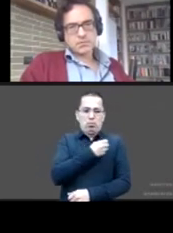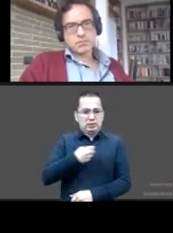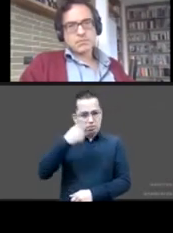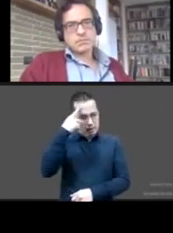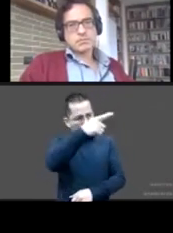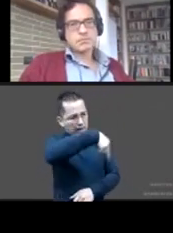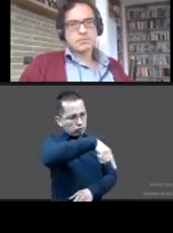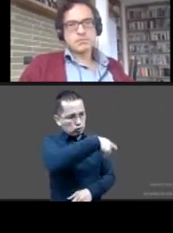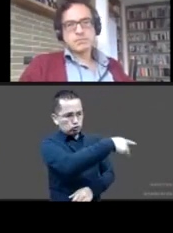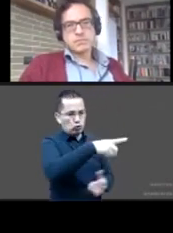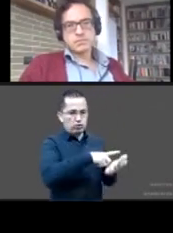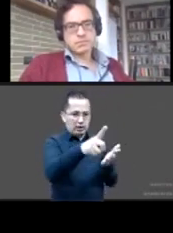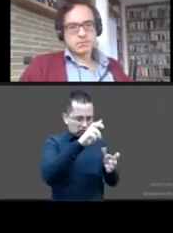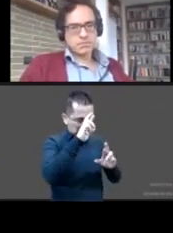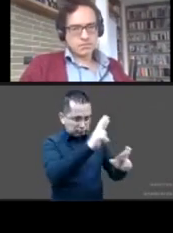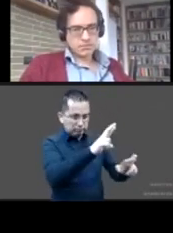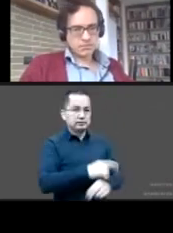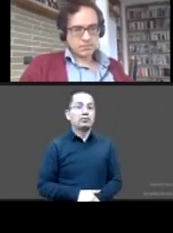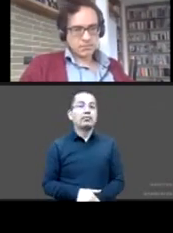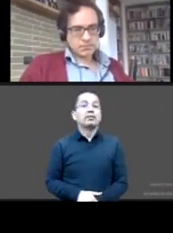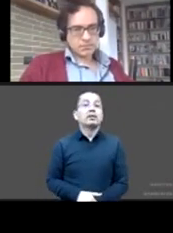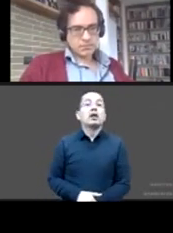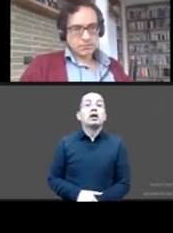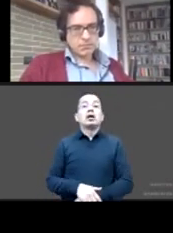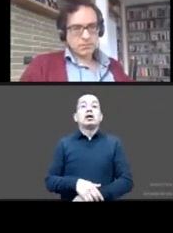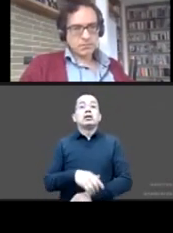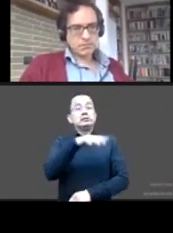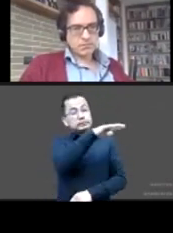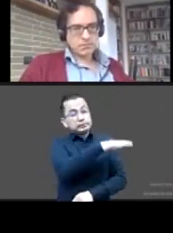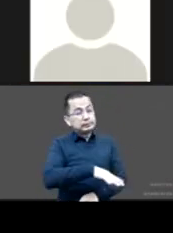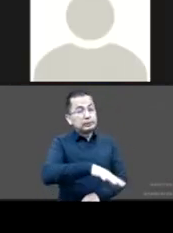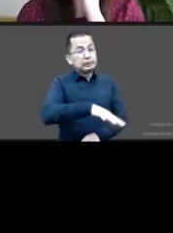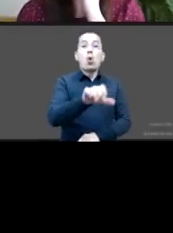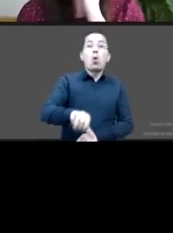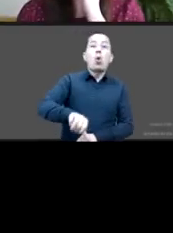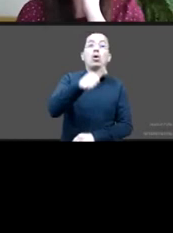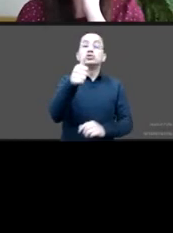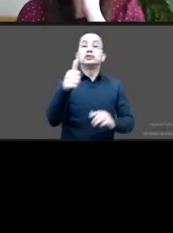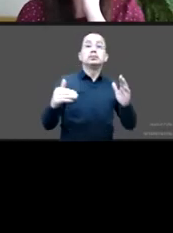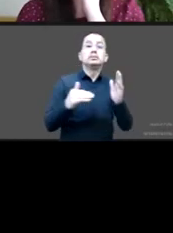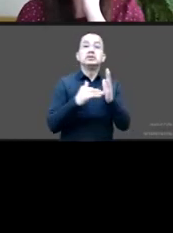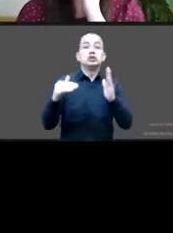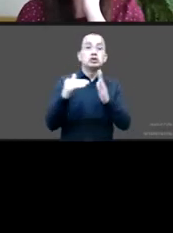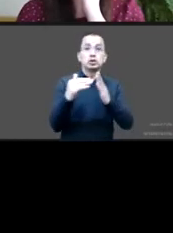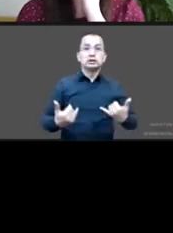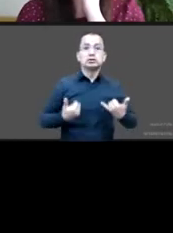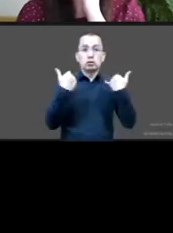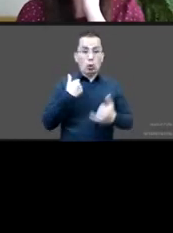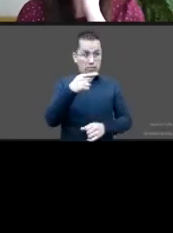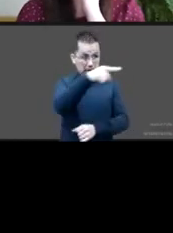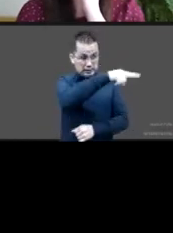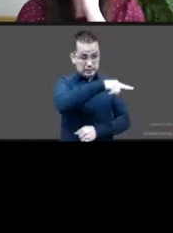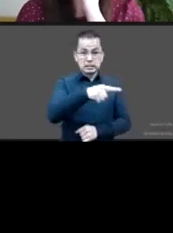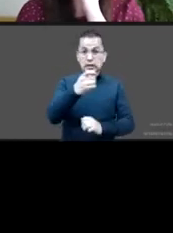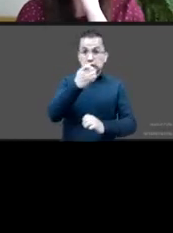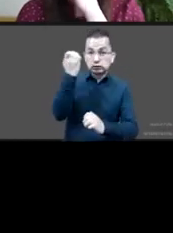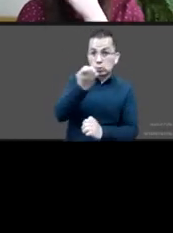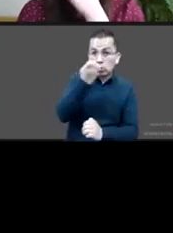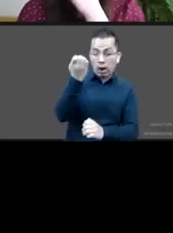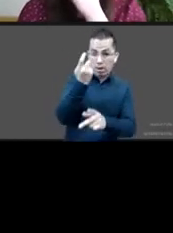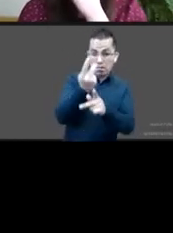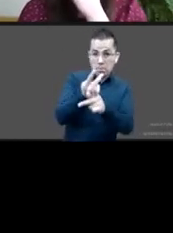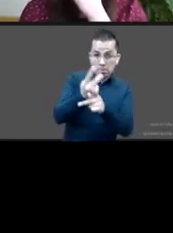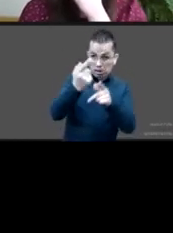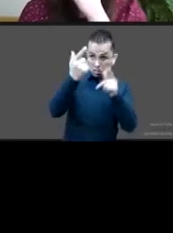millones de jóvenes en nuestro país que no han terminado la educación media superior me parece que es un drama